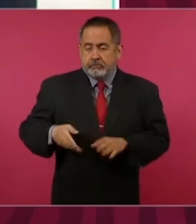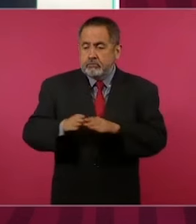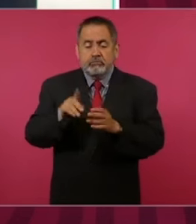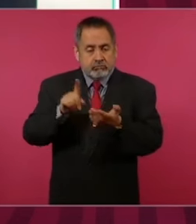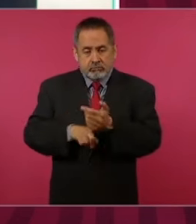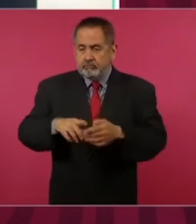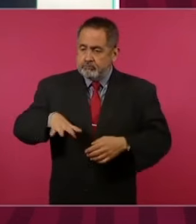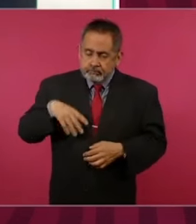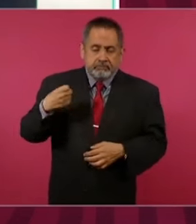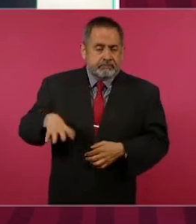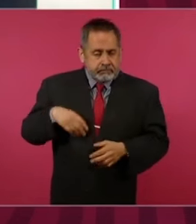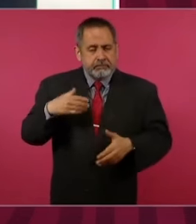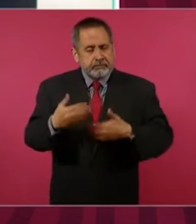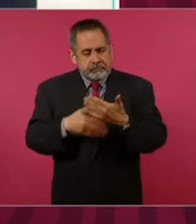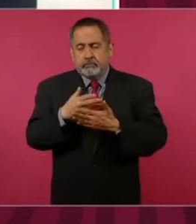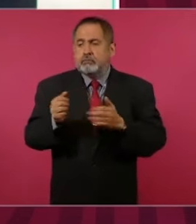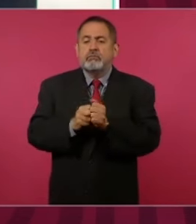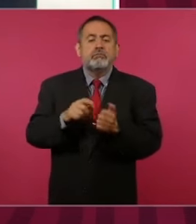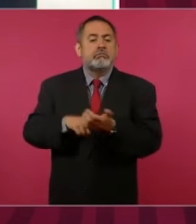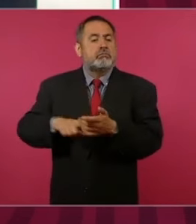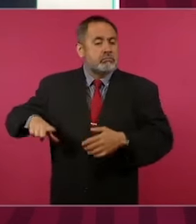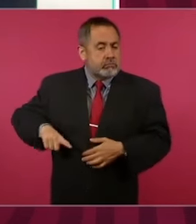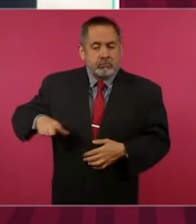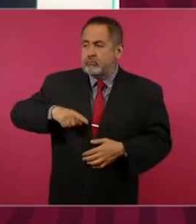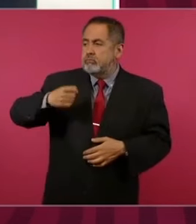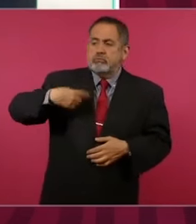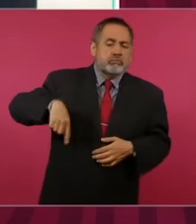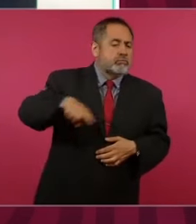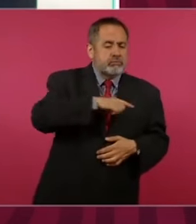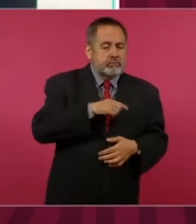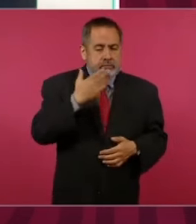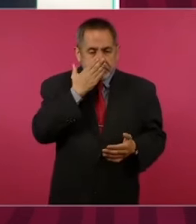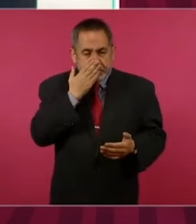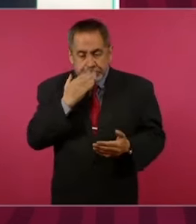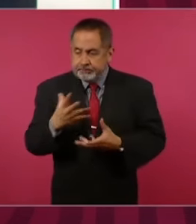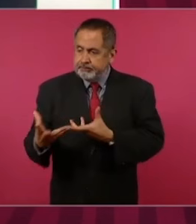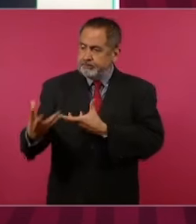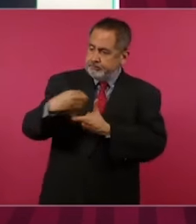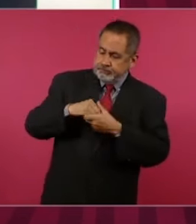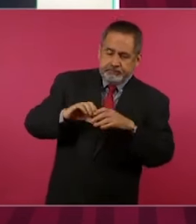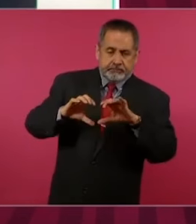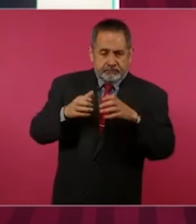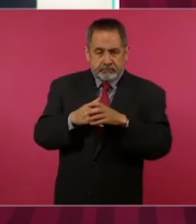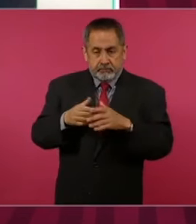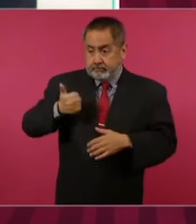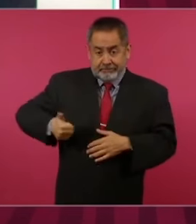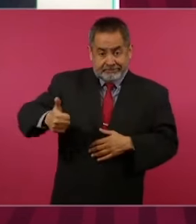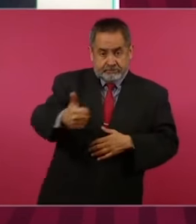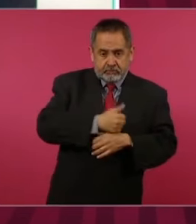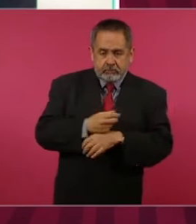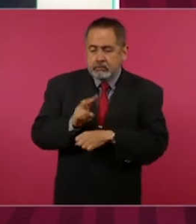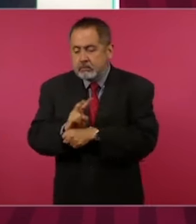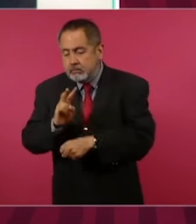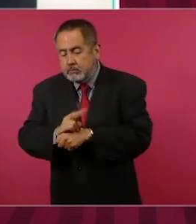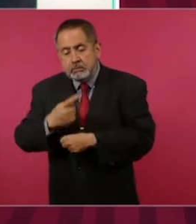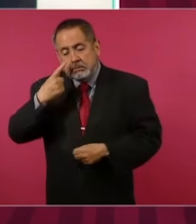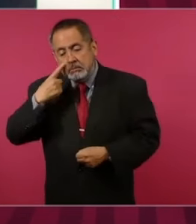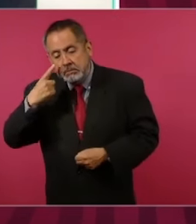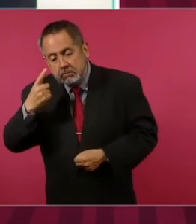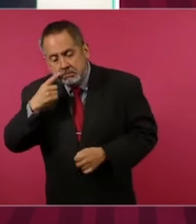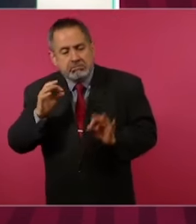de un esfuerzo colectivo entre gobierno y ciudadanía, donde cada integrante será vigilante de que se brinde una